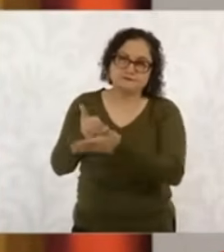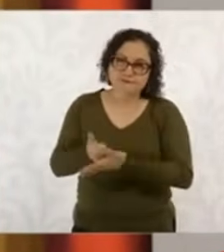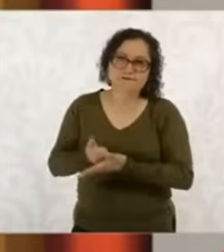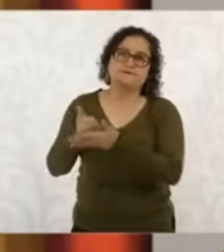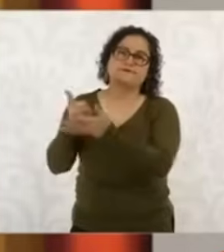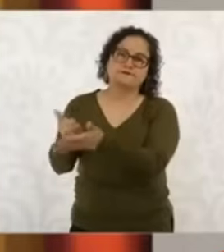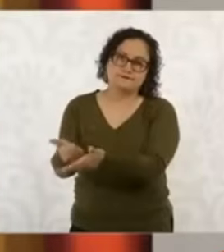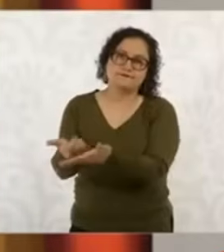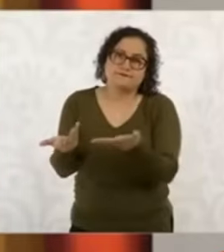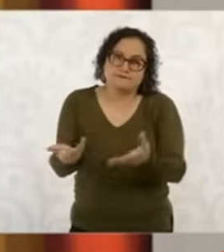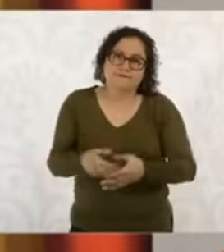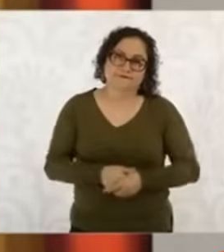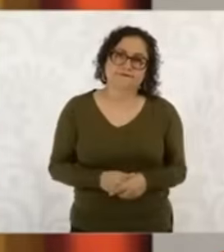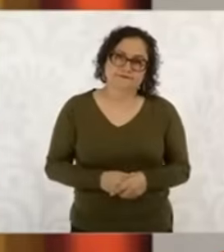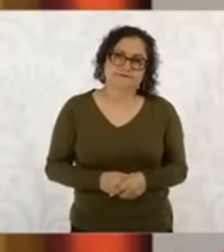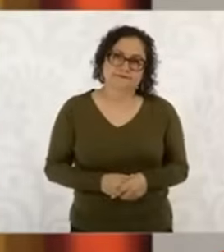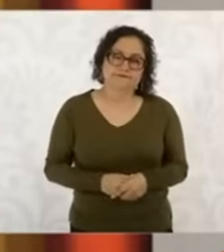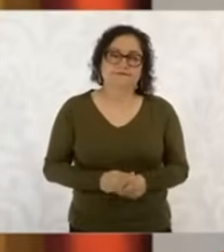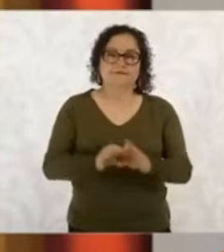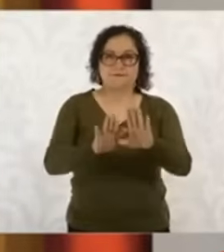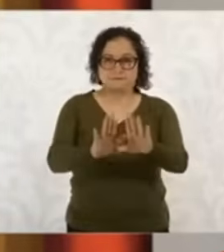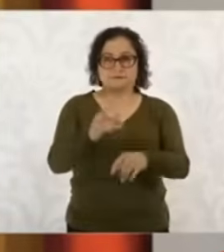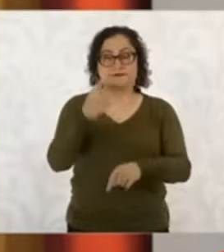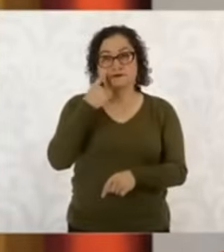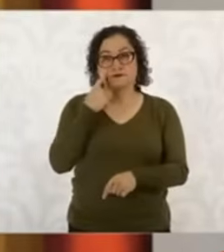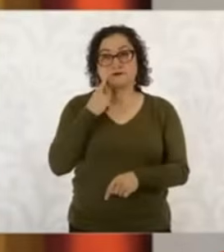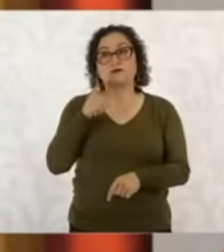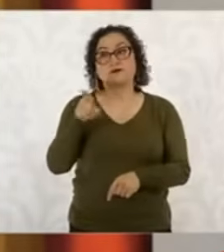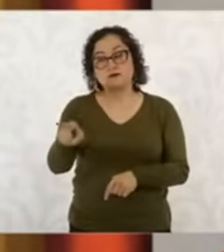De todas maneras, la verdad, la Secretaría de Hacienda,